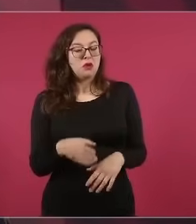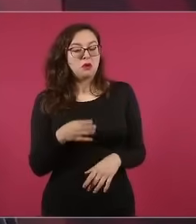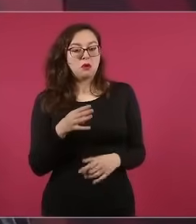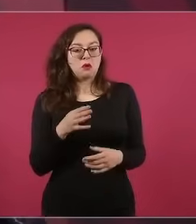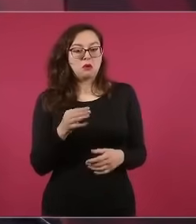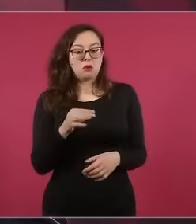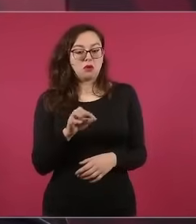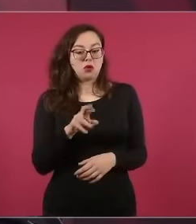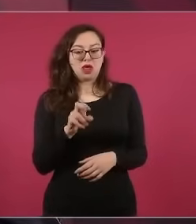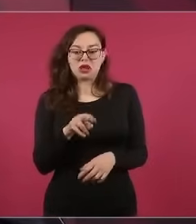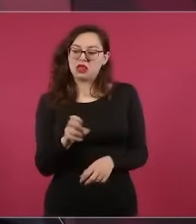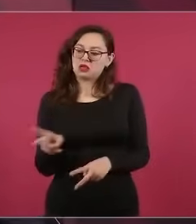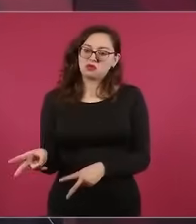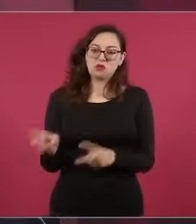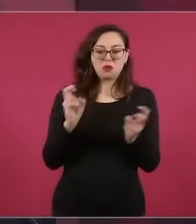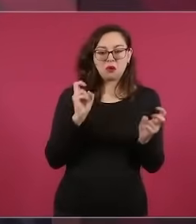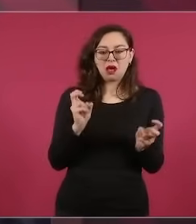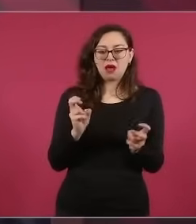¿Dónde están